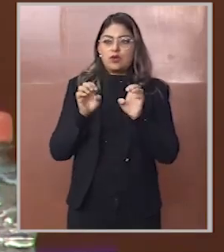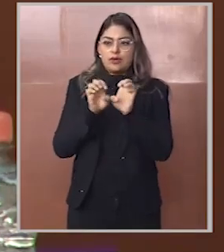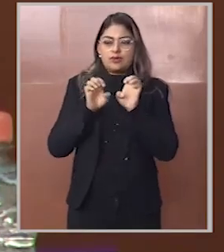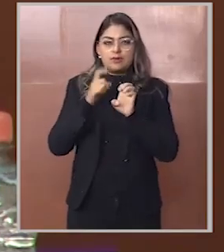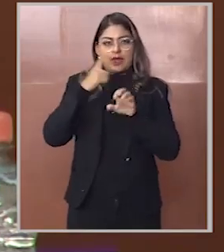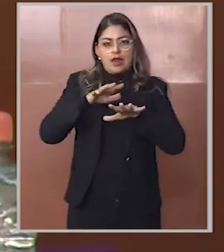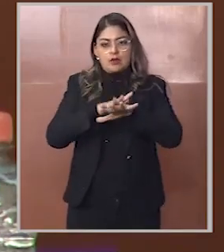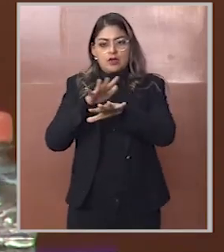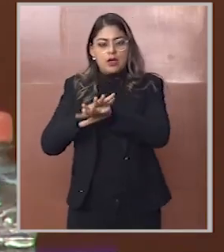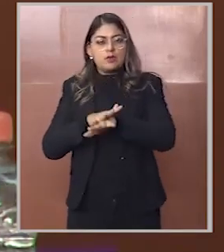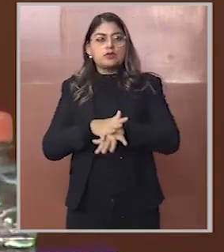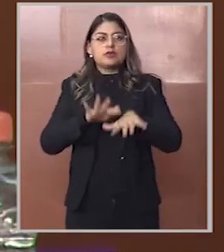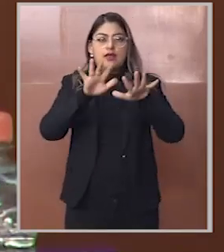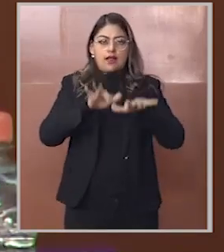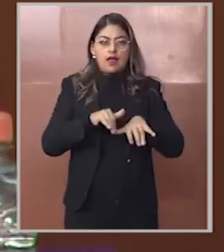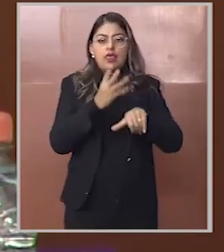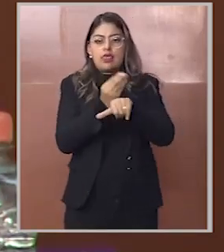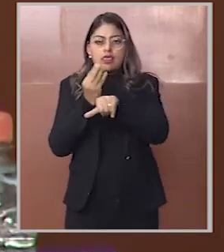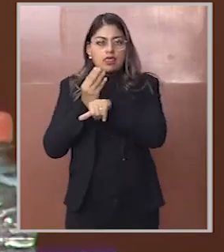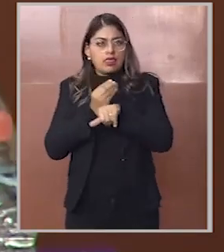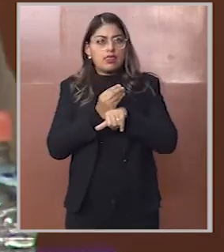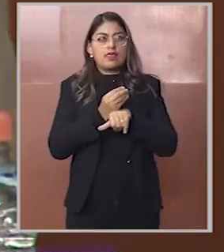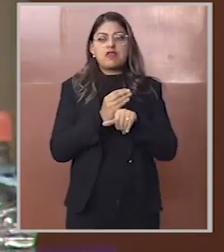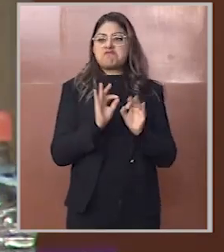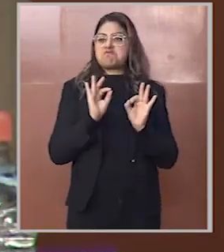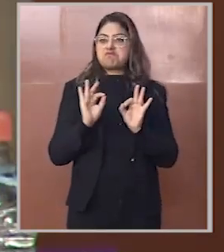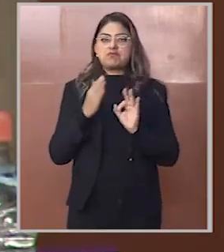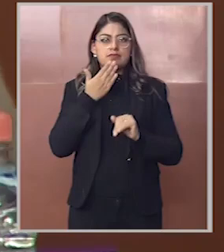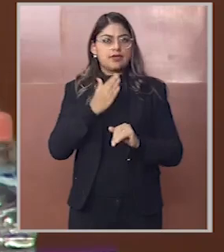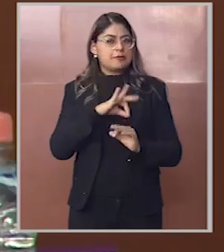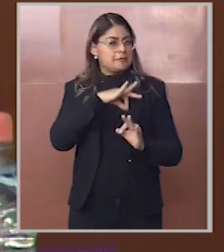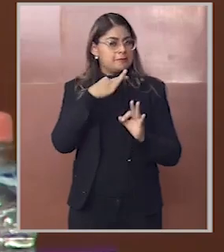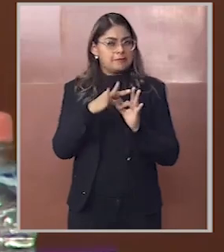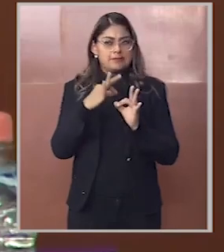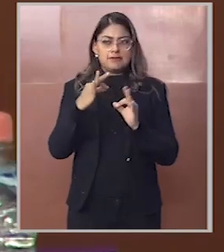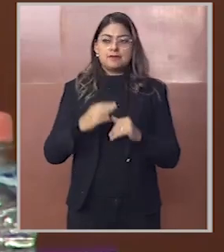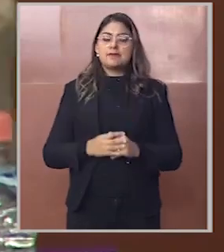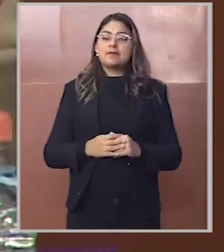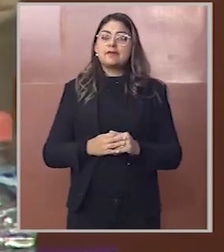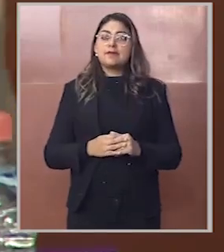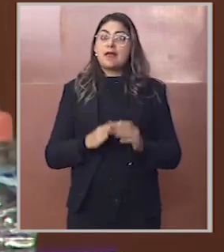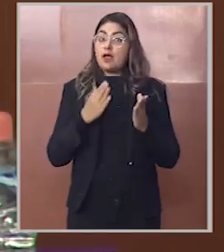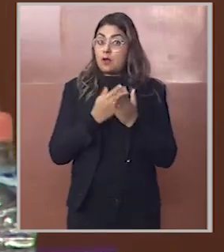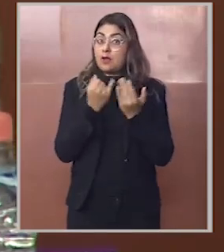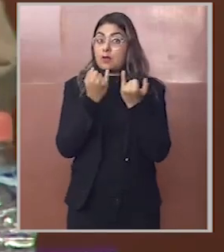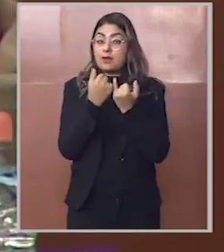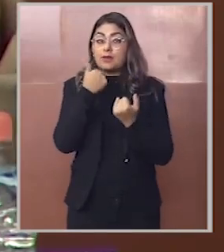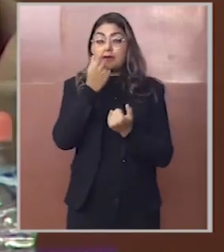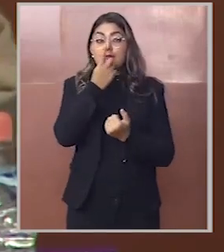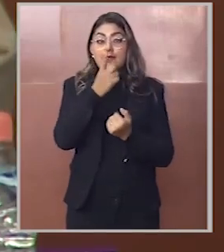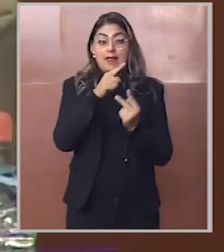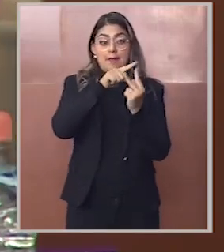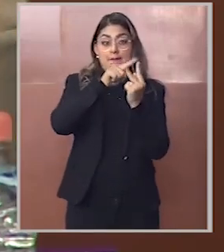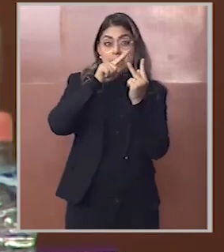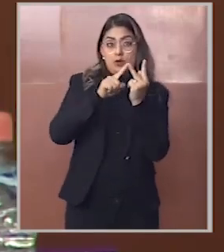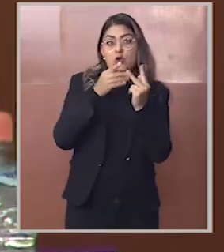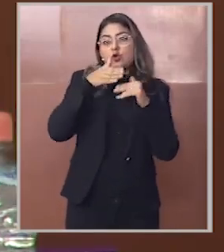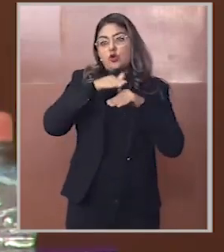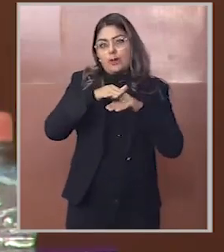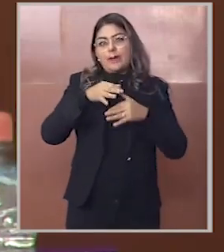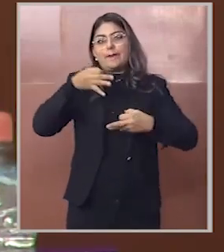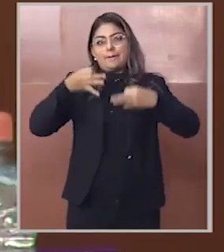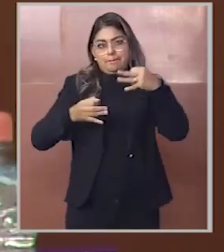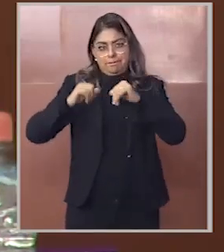logró y para ello pues mencionar que la las primeras dos guías sobre el poder judicial de la federación y la de